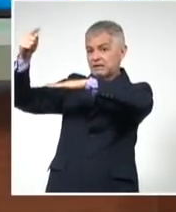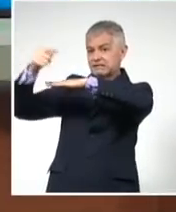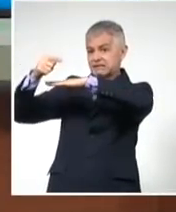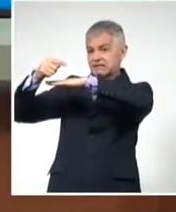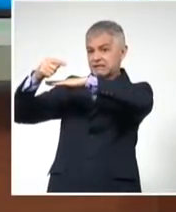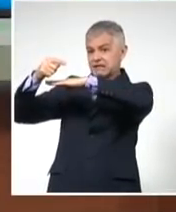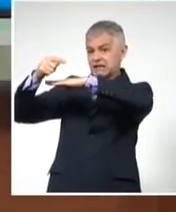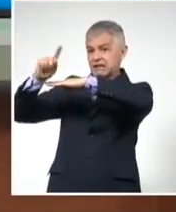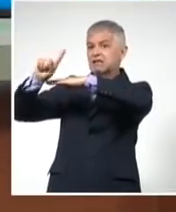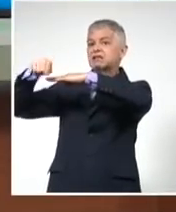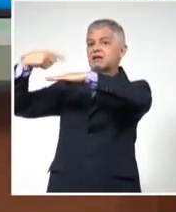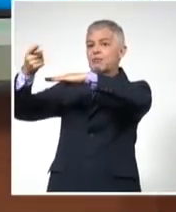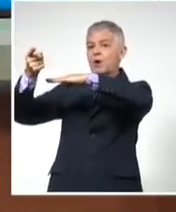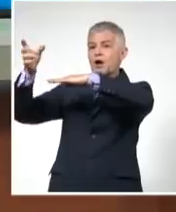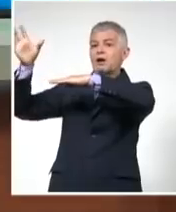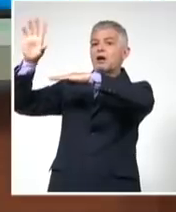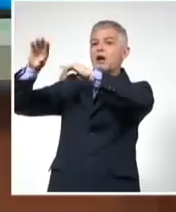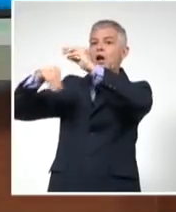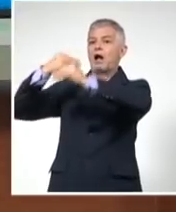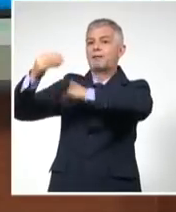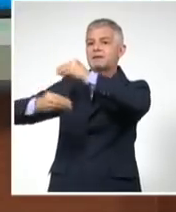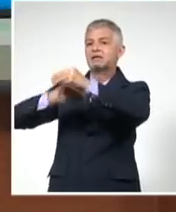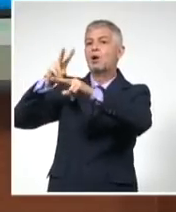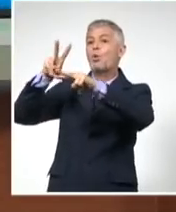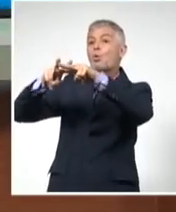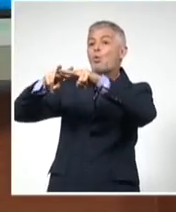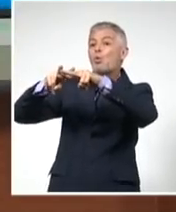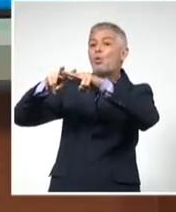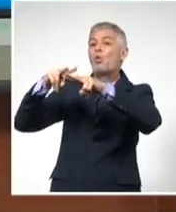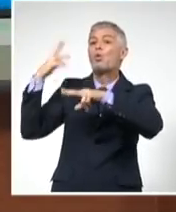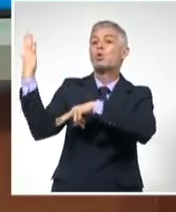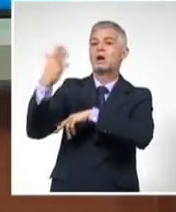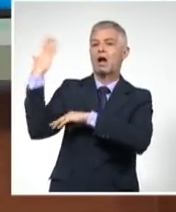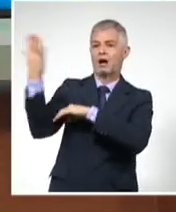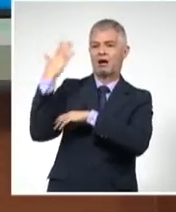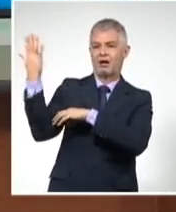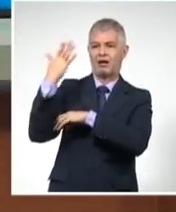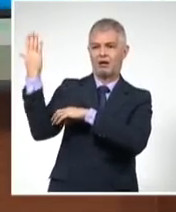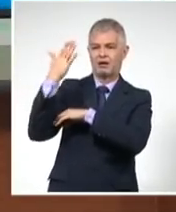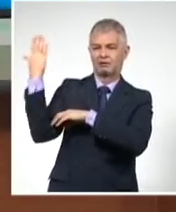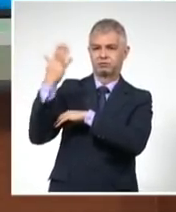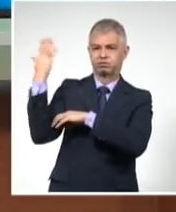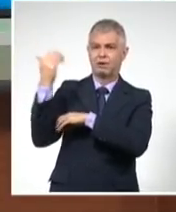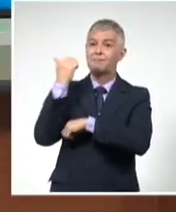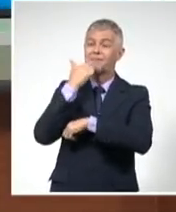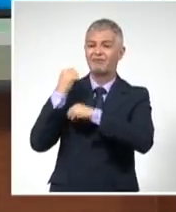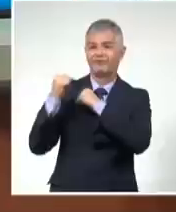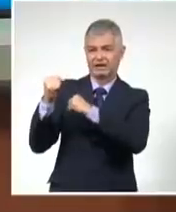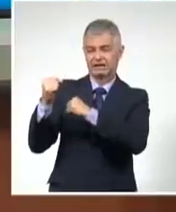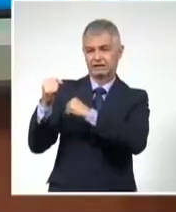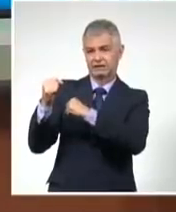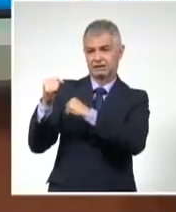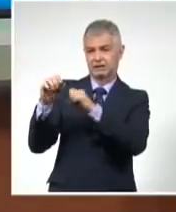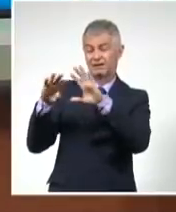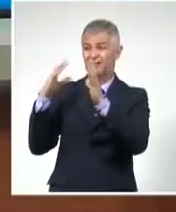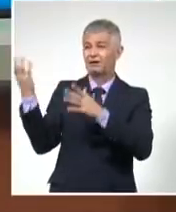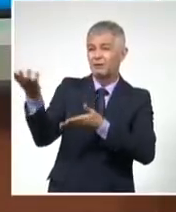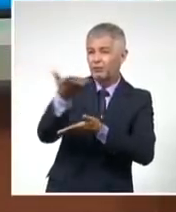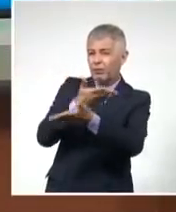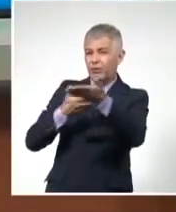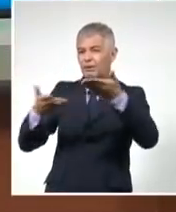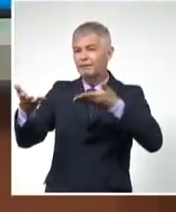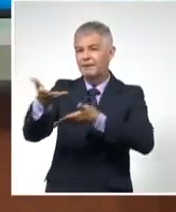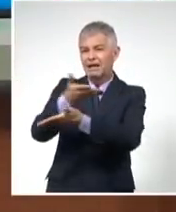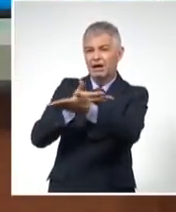en huracán, ya aquí huracán, y va muy lentamente. Mientras tanto, los vientos del noroeste actuando de